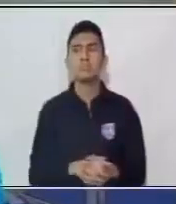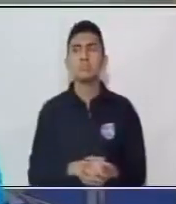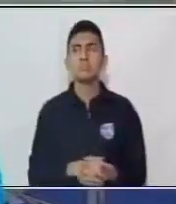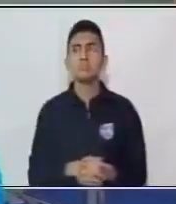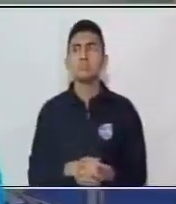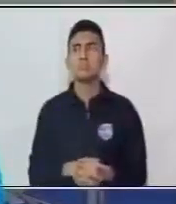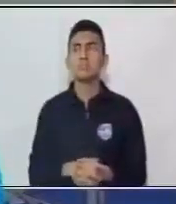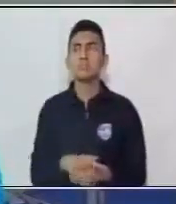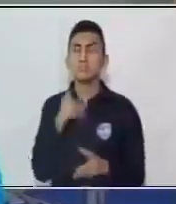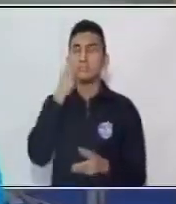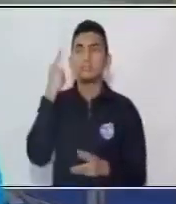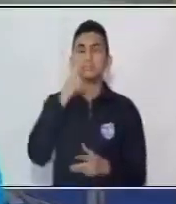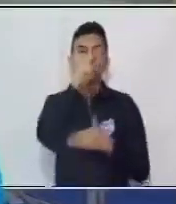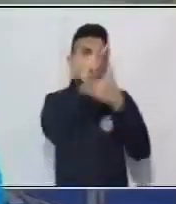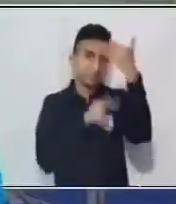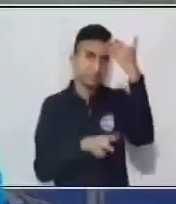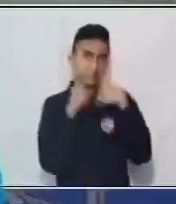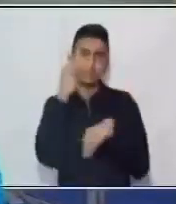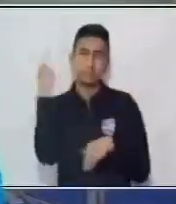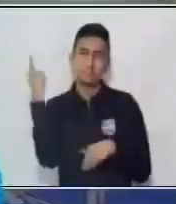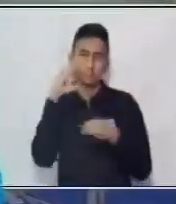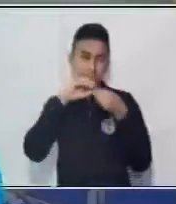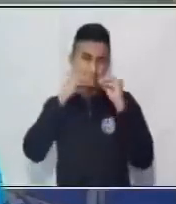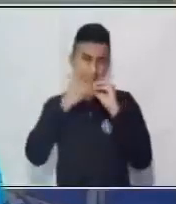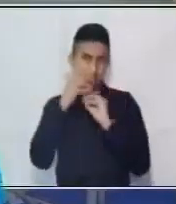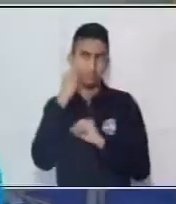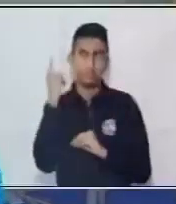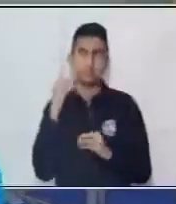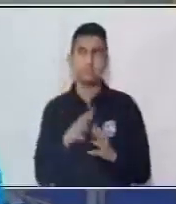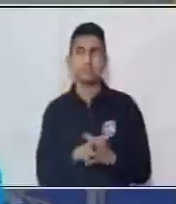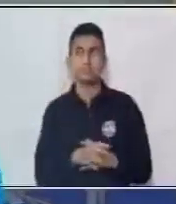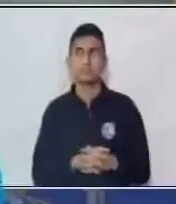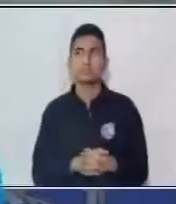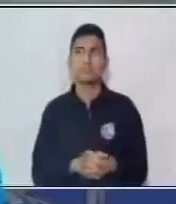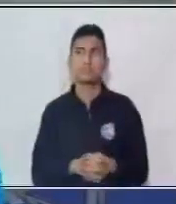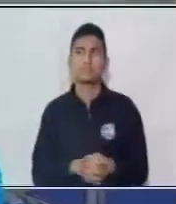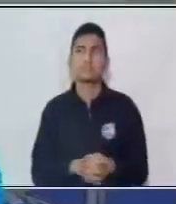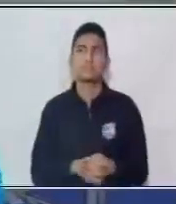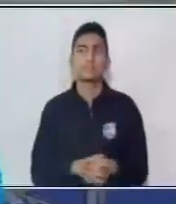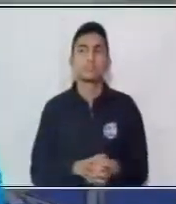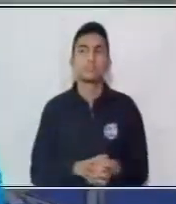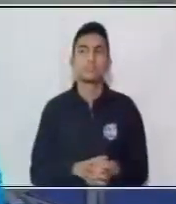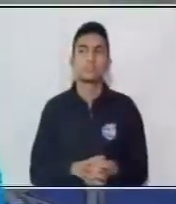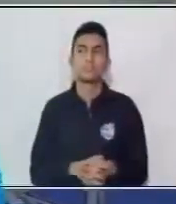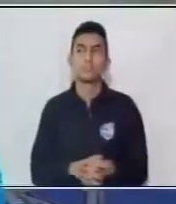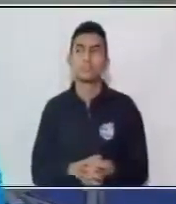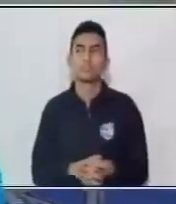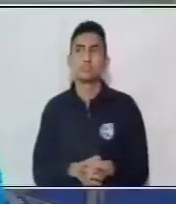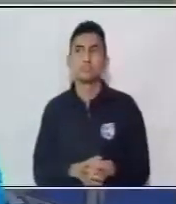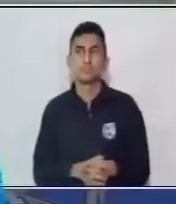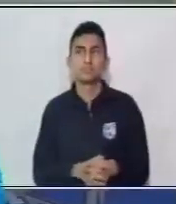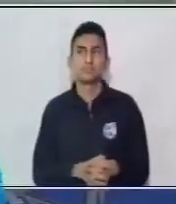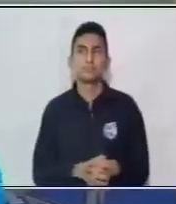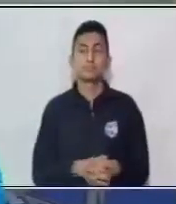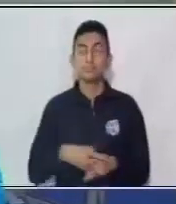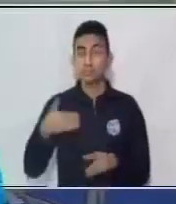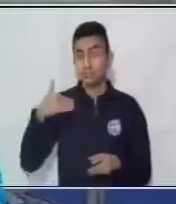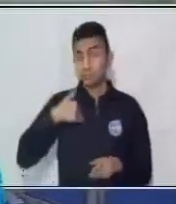vamos a poner un ejemplito ahí. Si los números son múltiplos entre sí, por ejemplo,